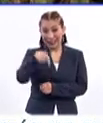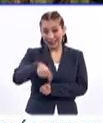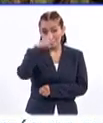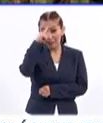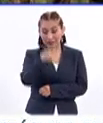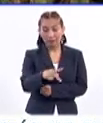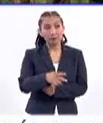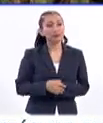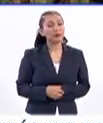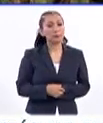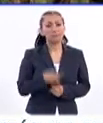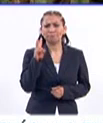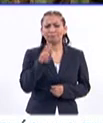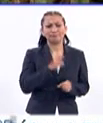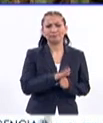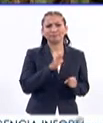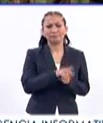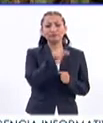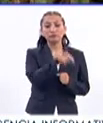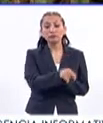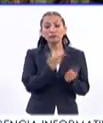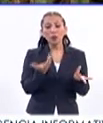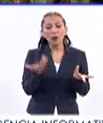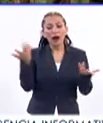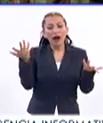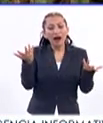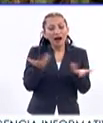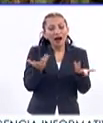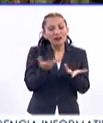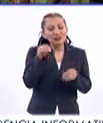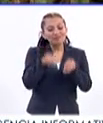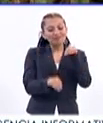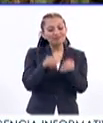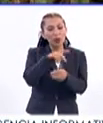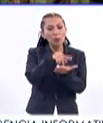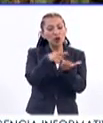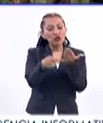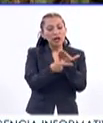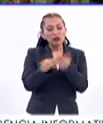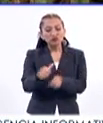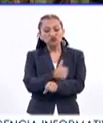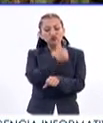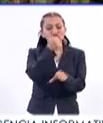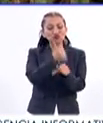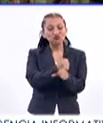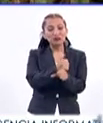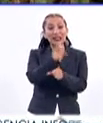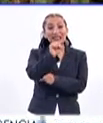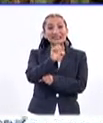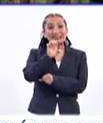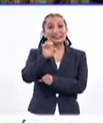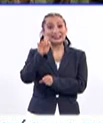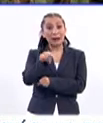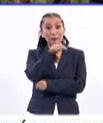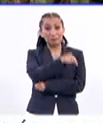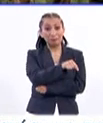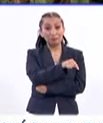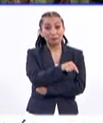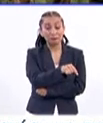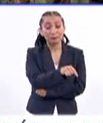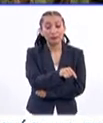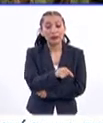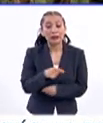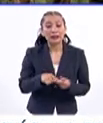México, sin duda es la formulación de un proyecto de creación de la Secretaría de Educación